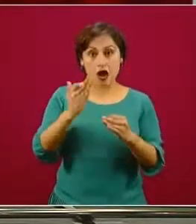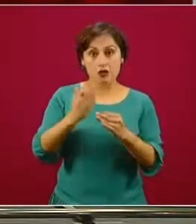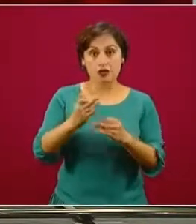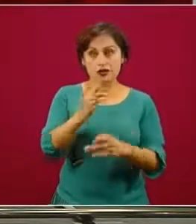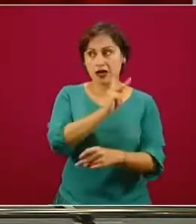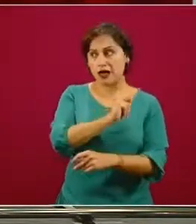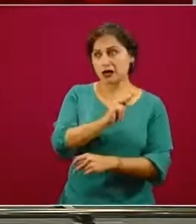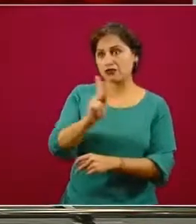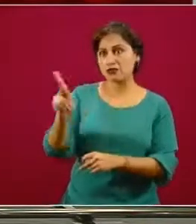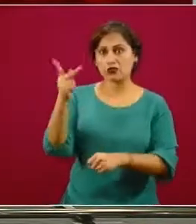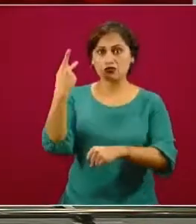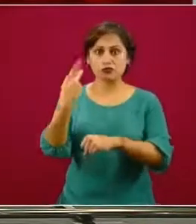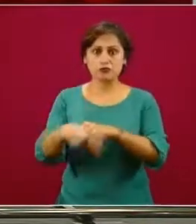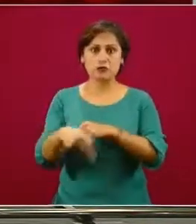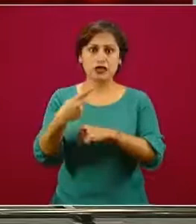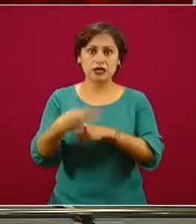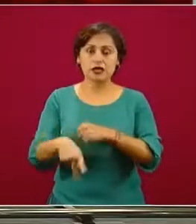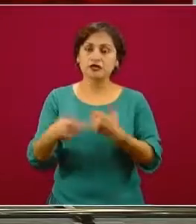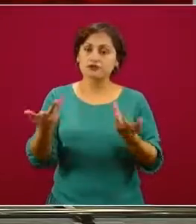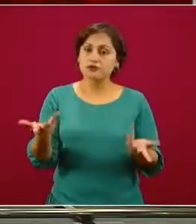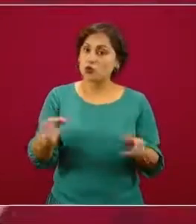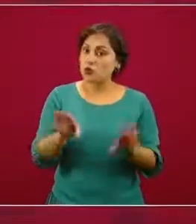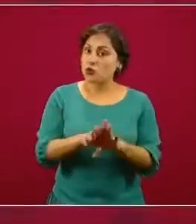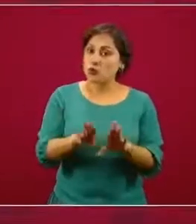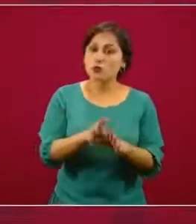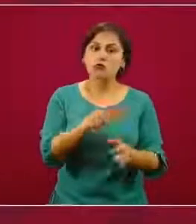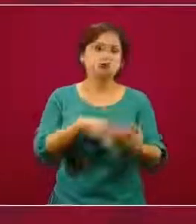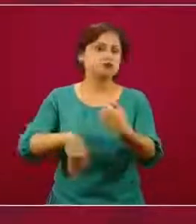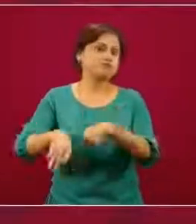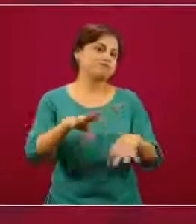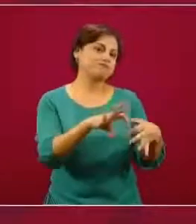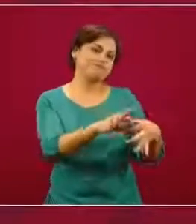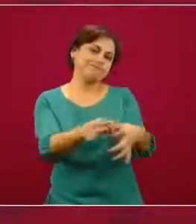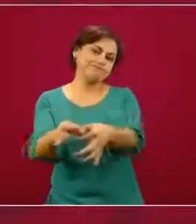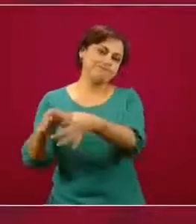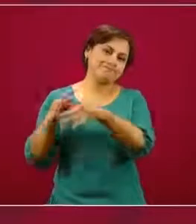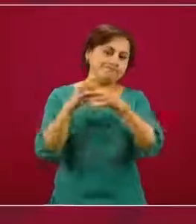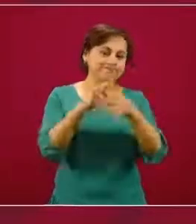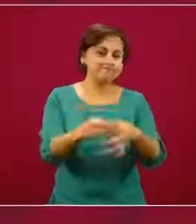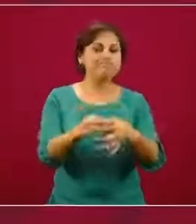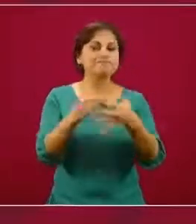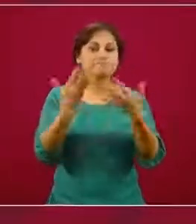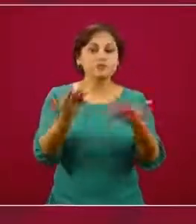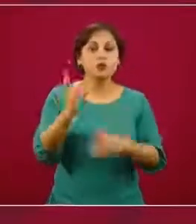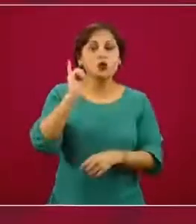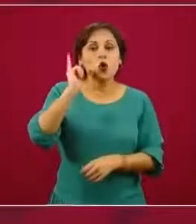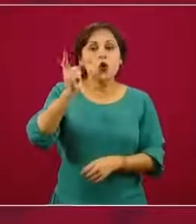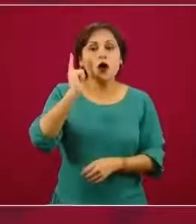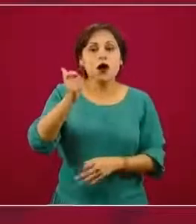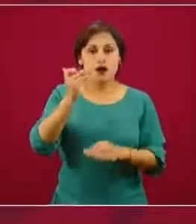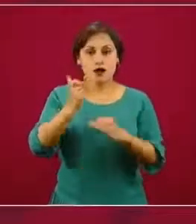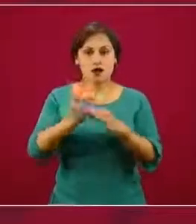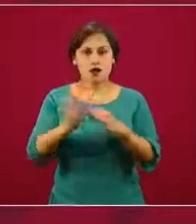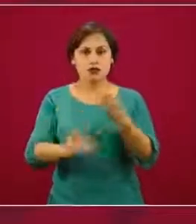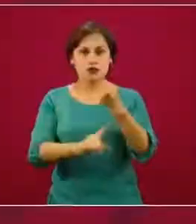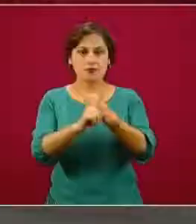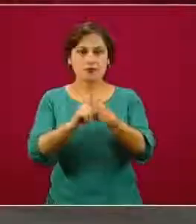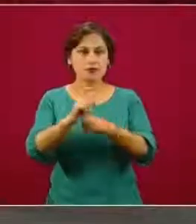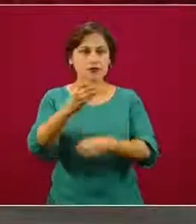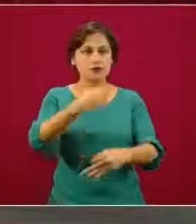que enfrentar de una manera solidaria. Y ojalá que el haber vivido esta crisis nos ayude a todas las sociedades del mundo